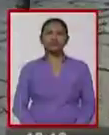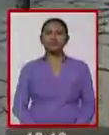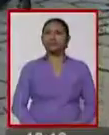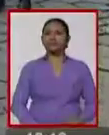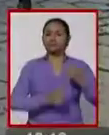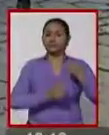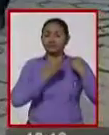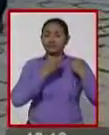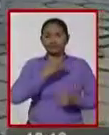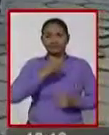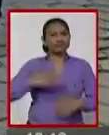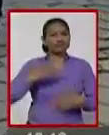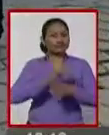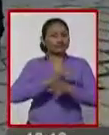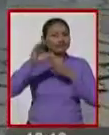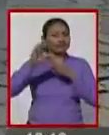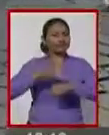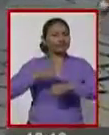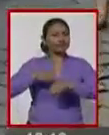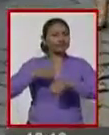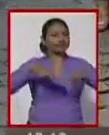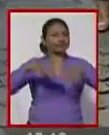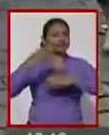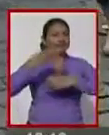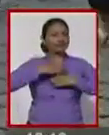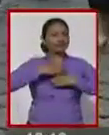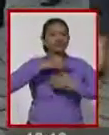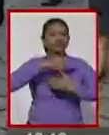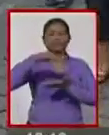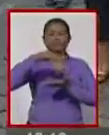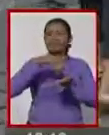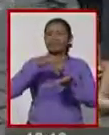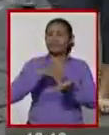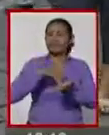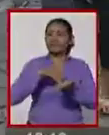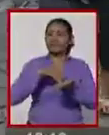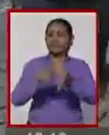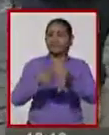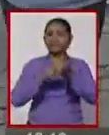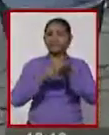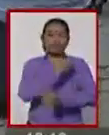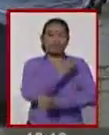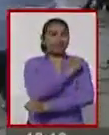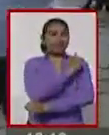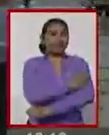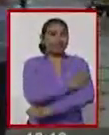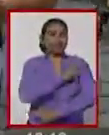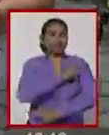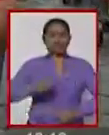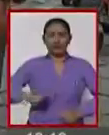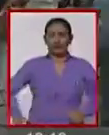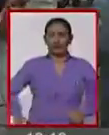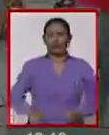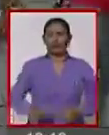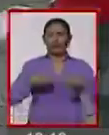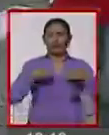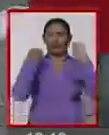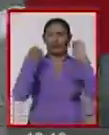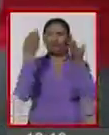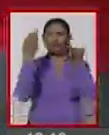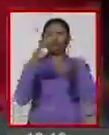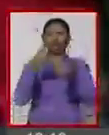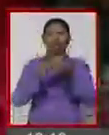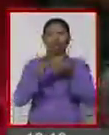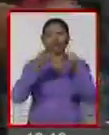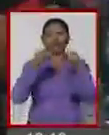Guardias municipales que ya cumplieron con su turno salieron a protestar en el centro de la ciudad exigiendo a las autoridades municipales la dotación de ítem para el